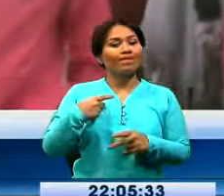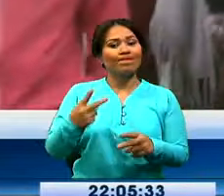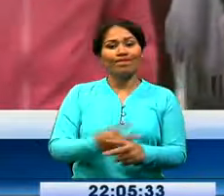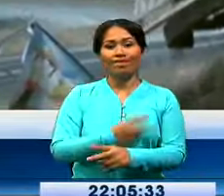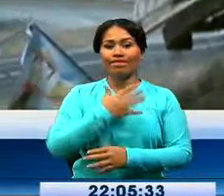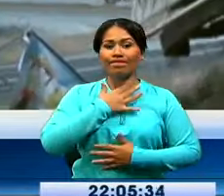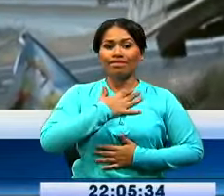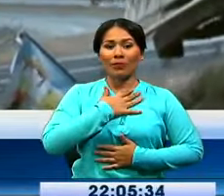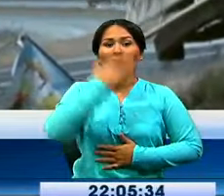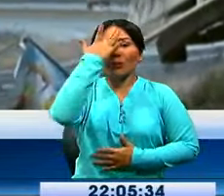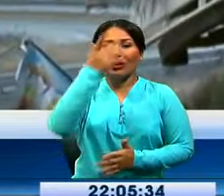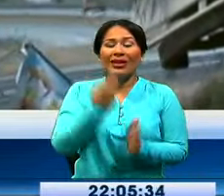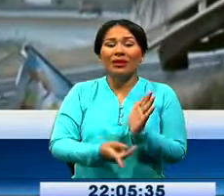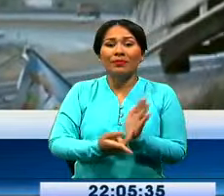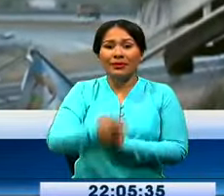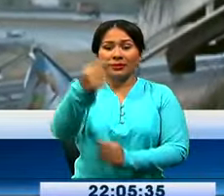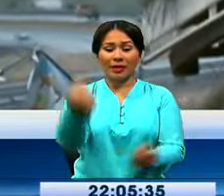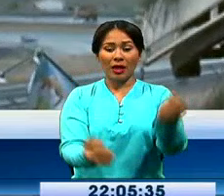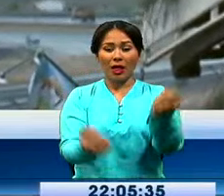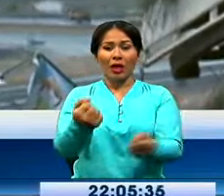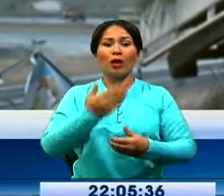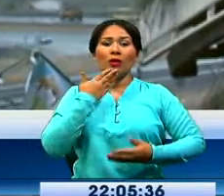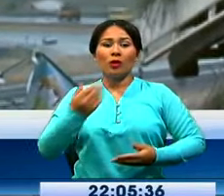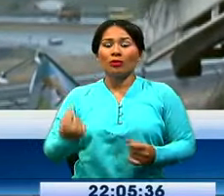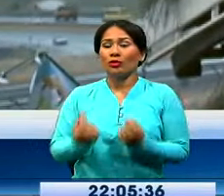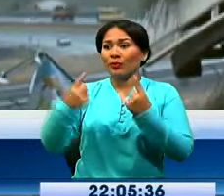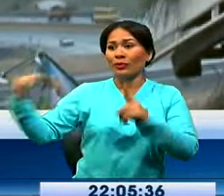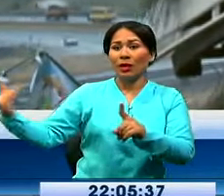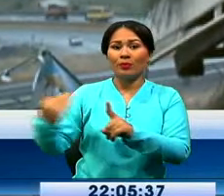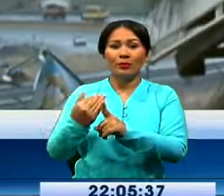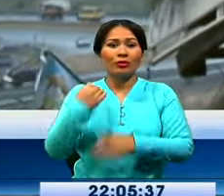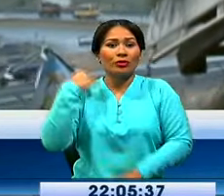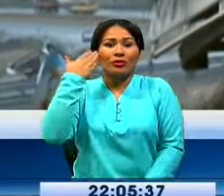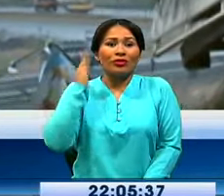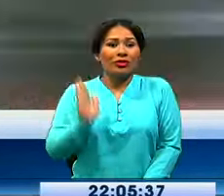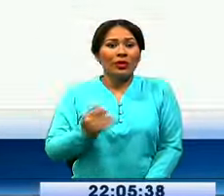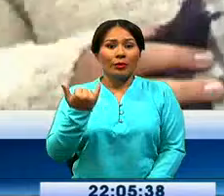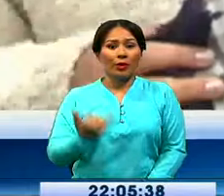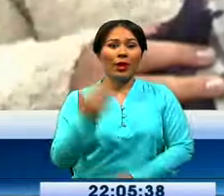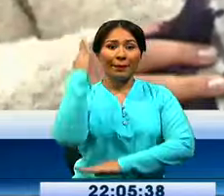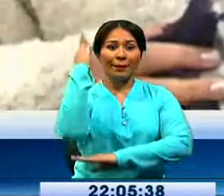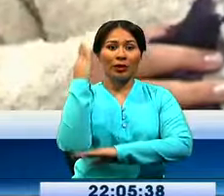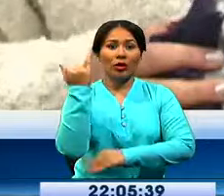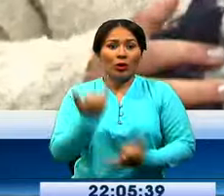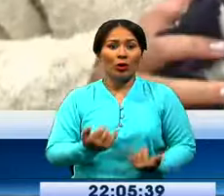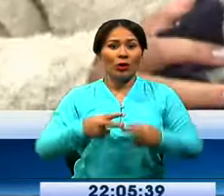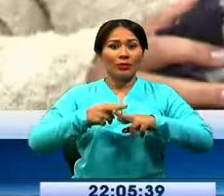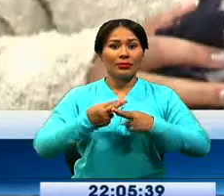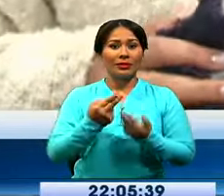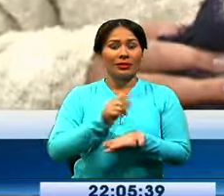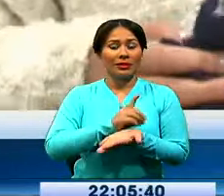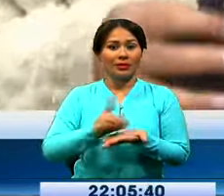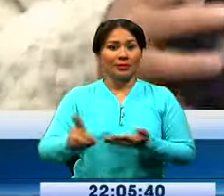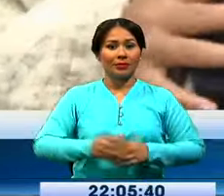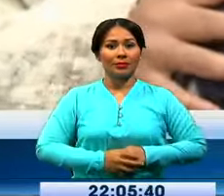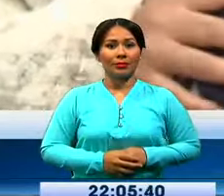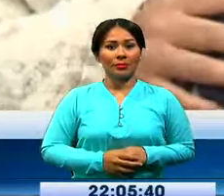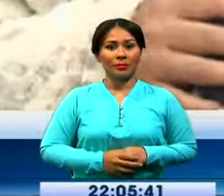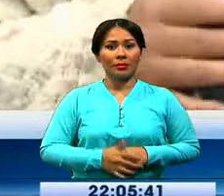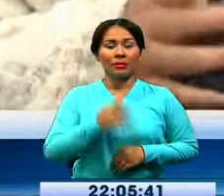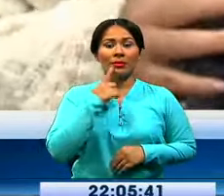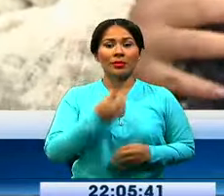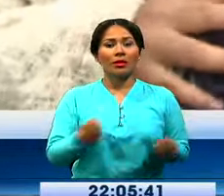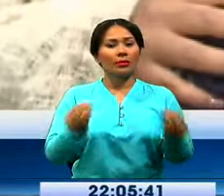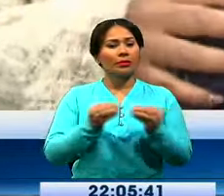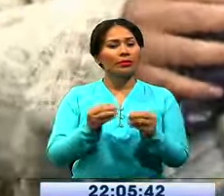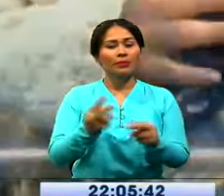ocurrió, por qué la desgracia de pronto lo sorprendió al mediodía del inicio de semana. Habrá que ver qué es lo que dicen acá, sí que han